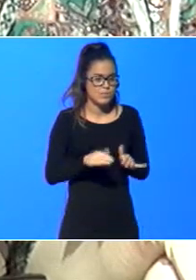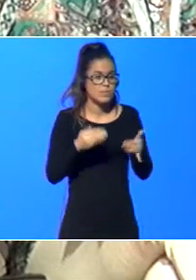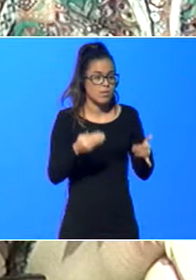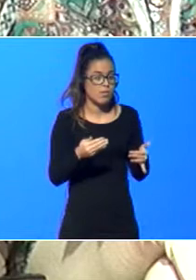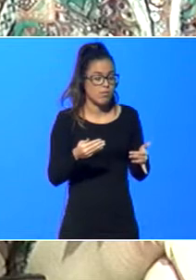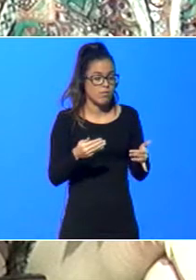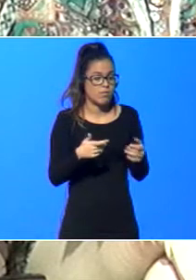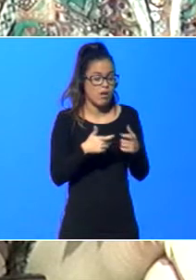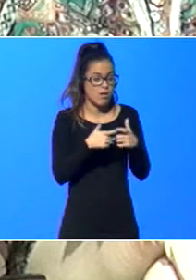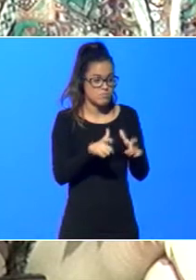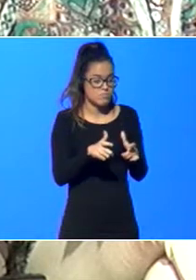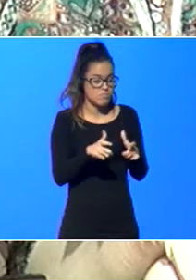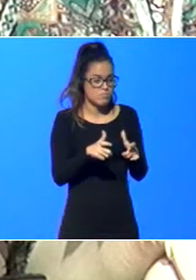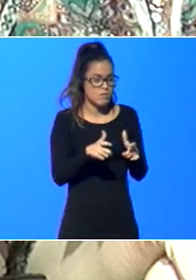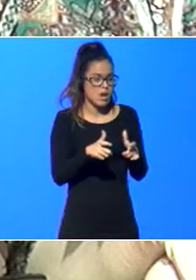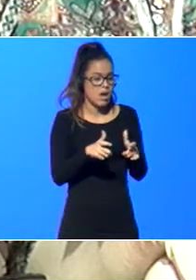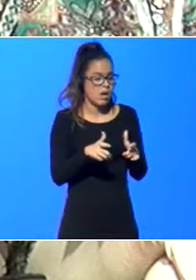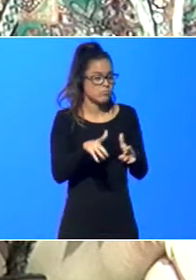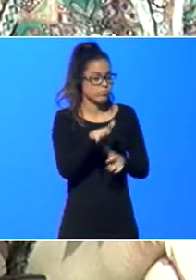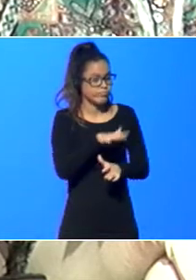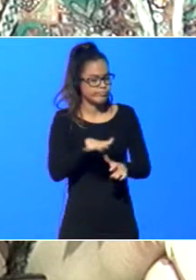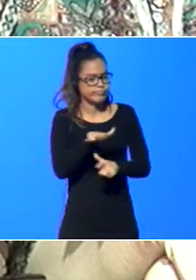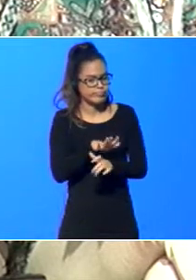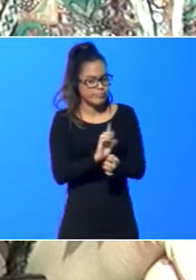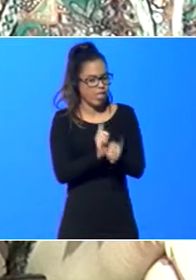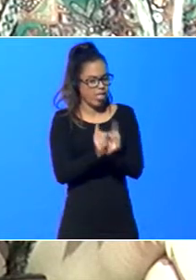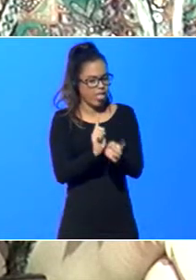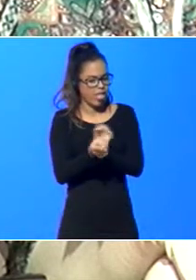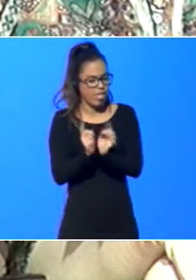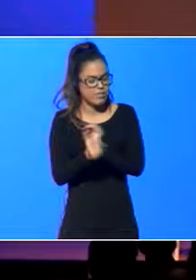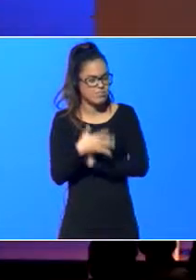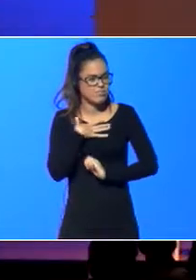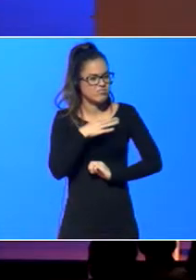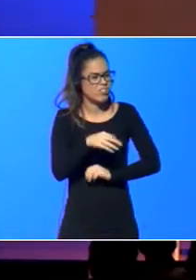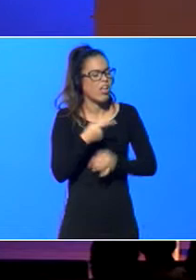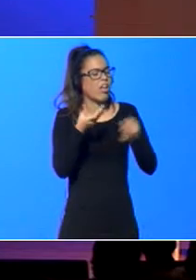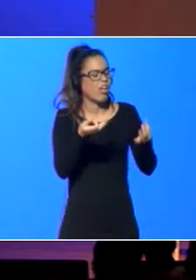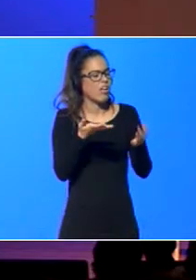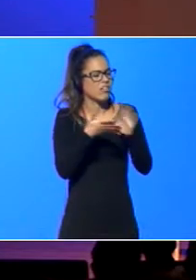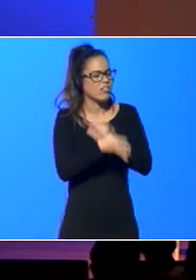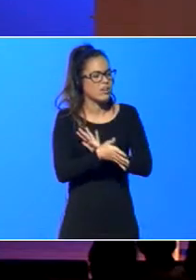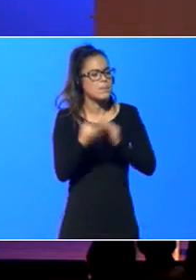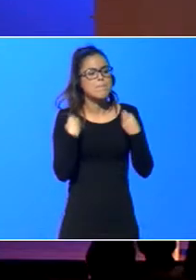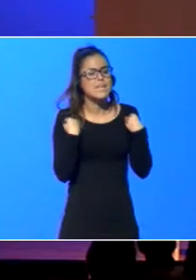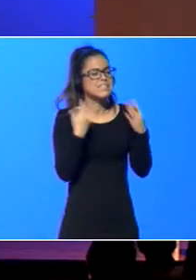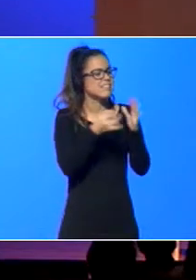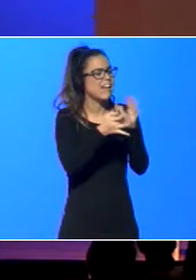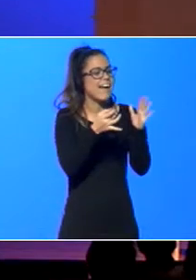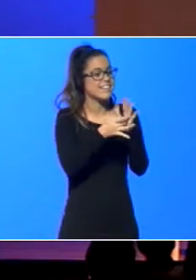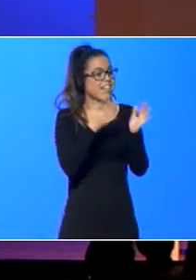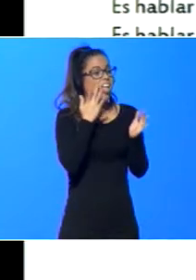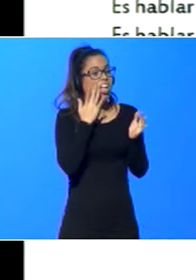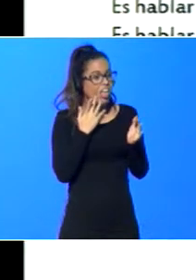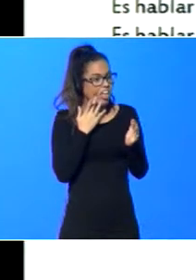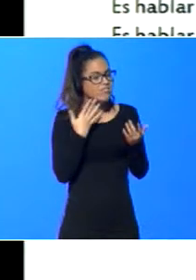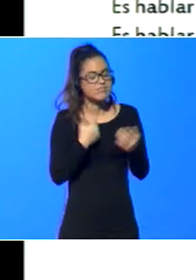askotako eraldaketak etorri aldira. Duintasuna zer da hori? Hori da. Bizikalitatea denondako. Venga,